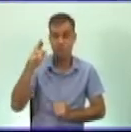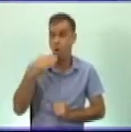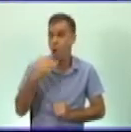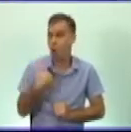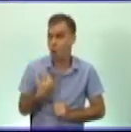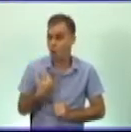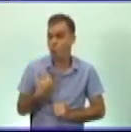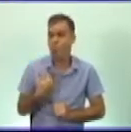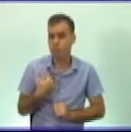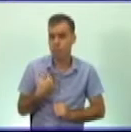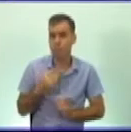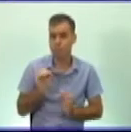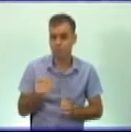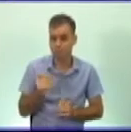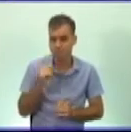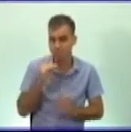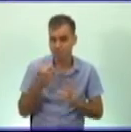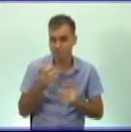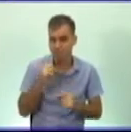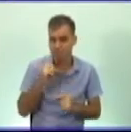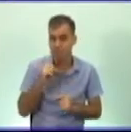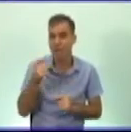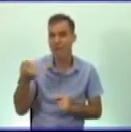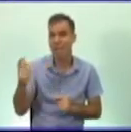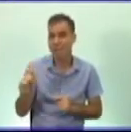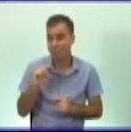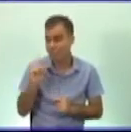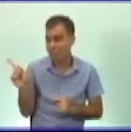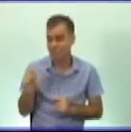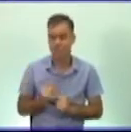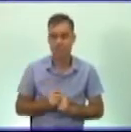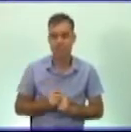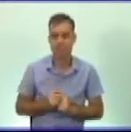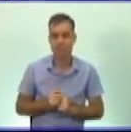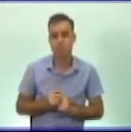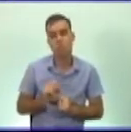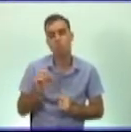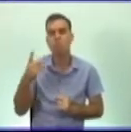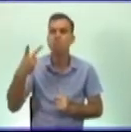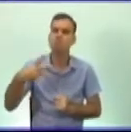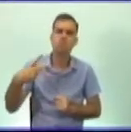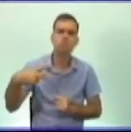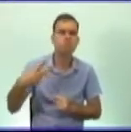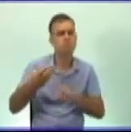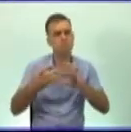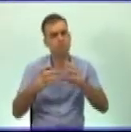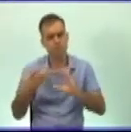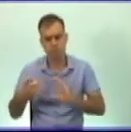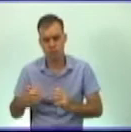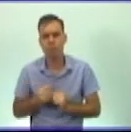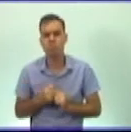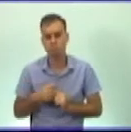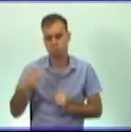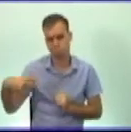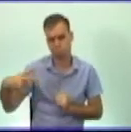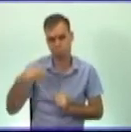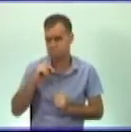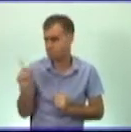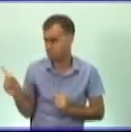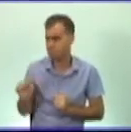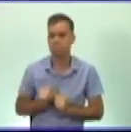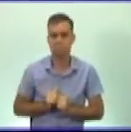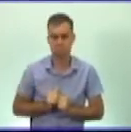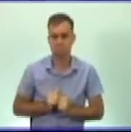como 4pi por el radio al cuadrado, o área total puede ser igual a pi por el diámetro al